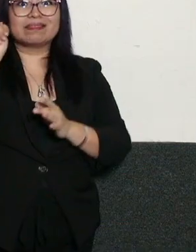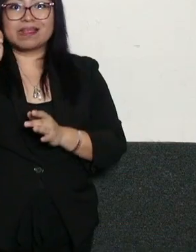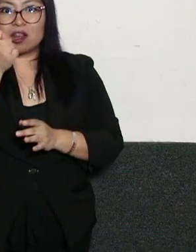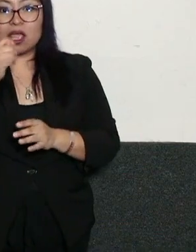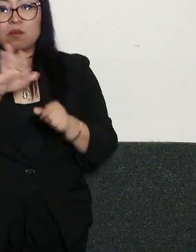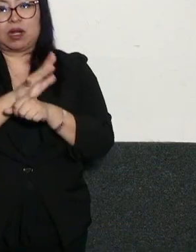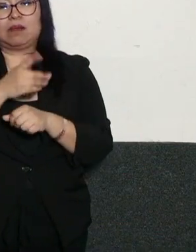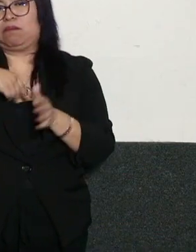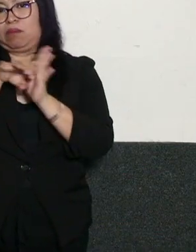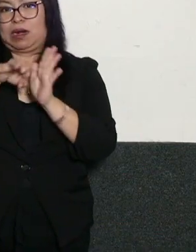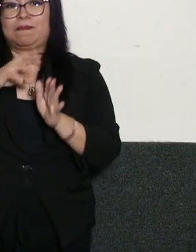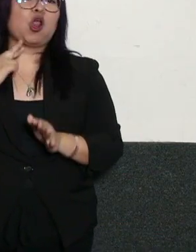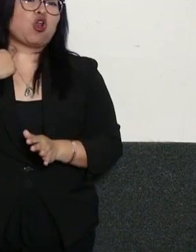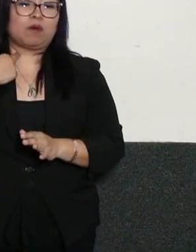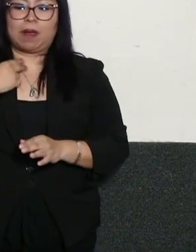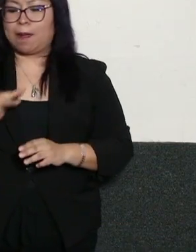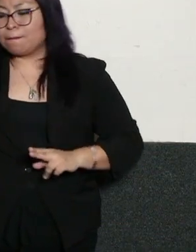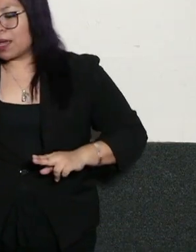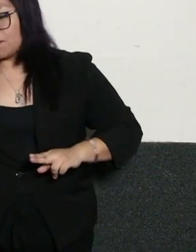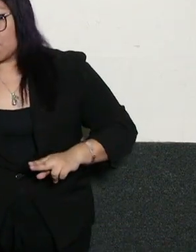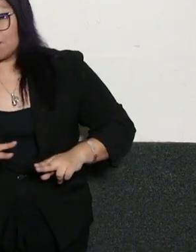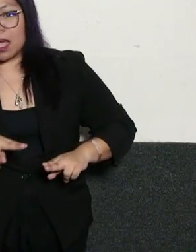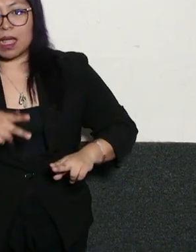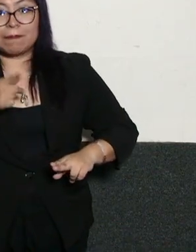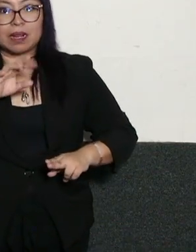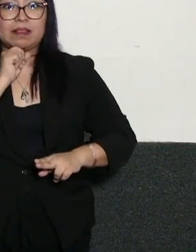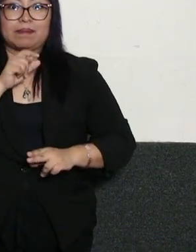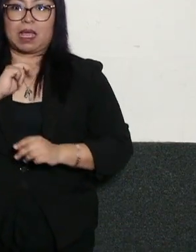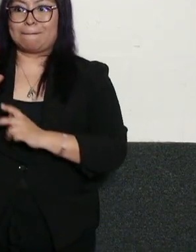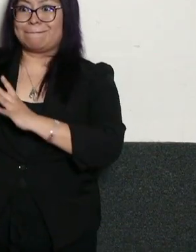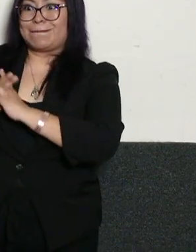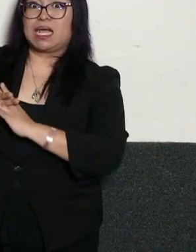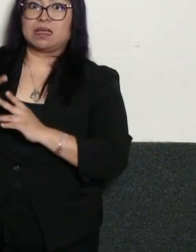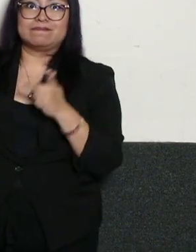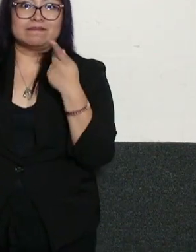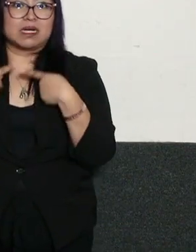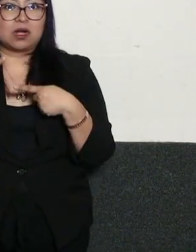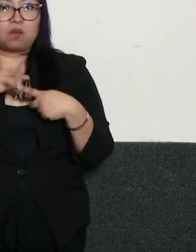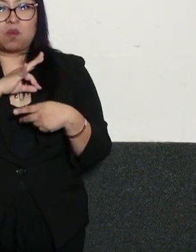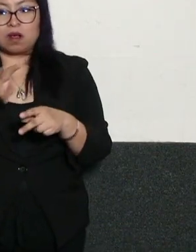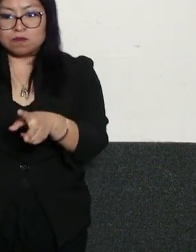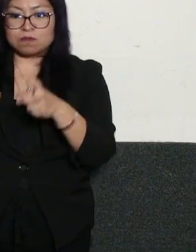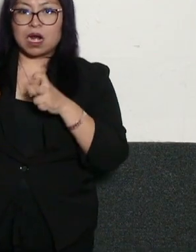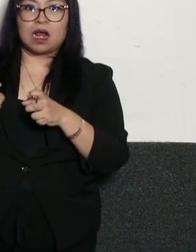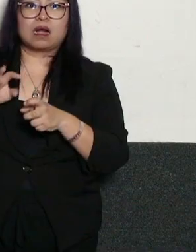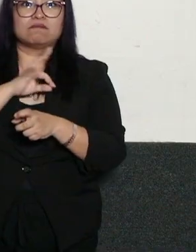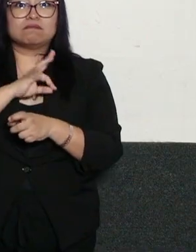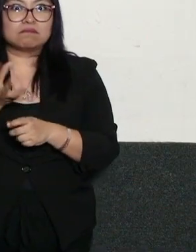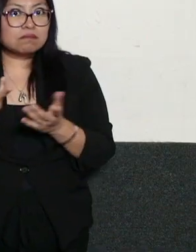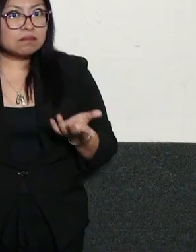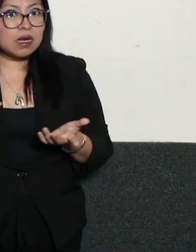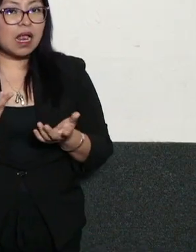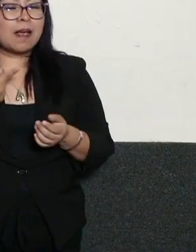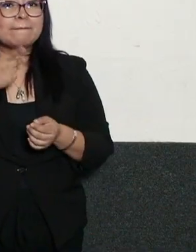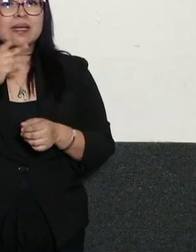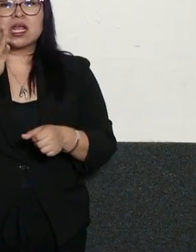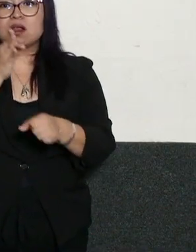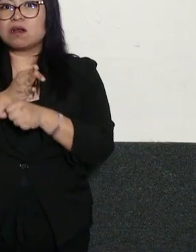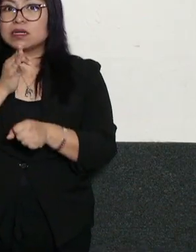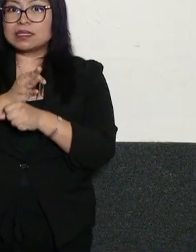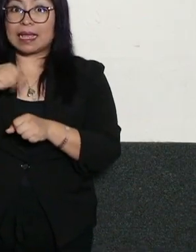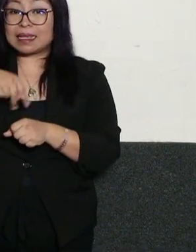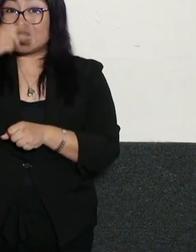cortar el pasto bajo una instrucción, puede matar a alguien bajo una instrucción y puede robar y puede hacer algo. Sí. Y si ahorita el nivel de impunidad